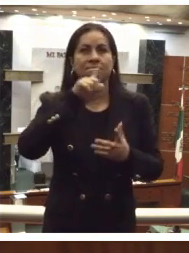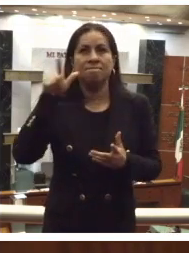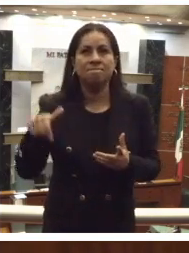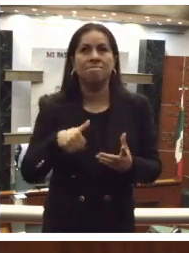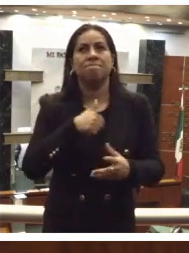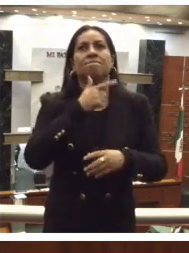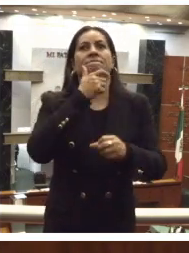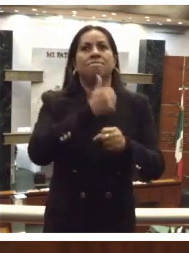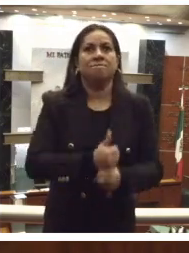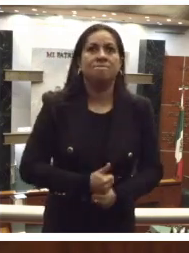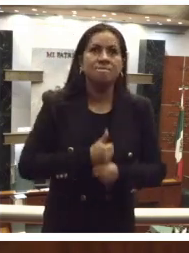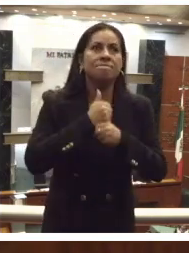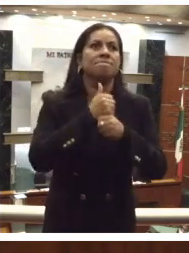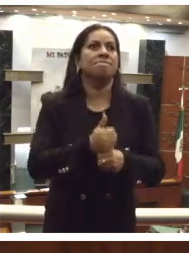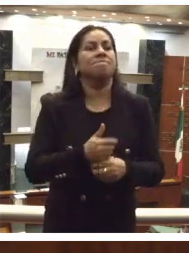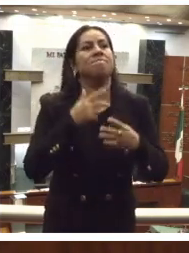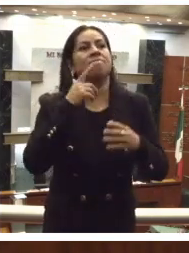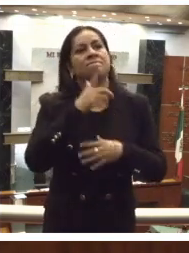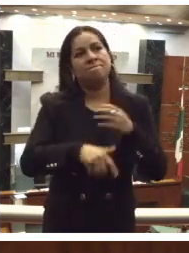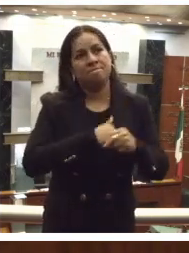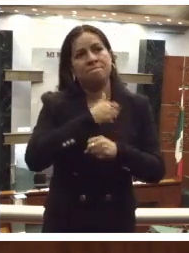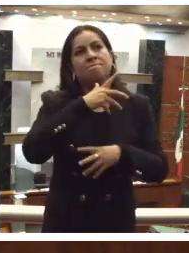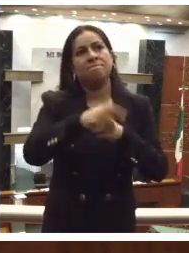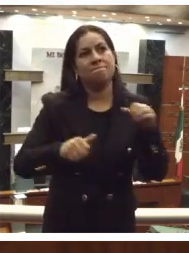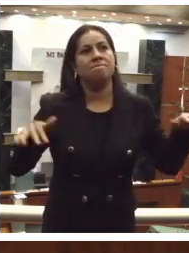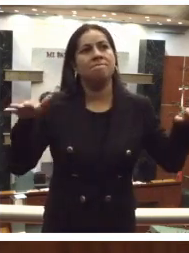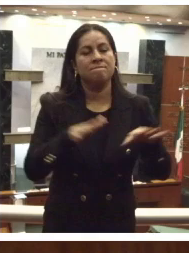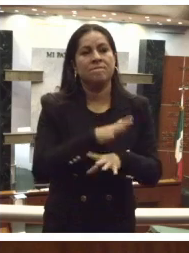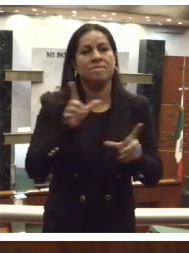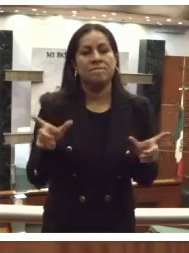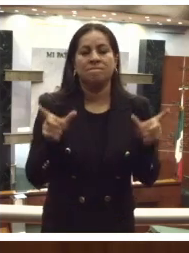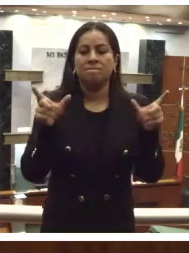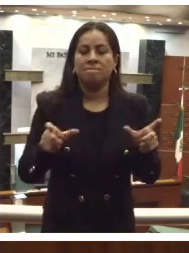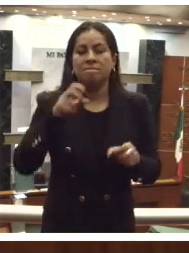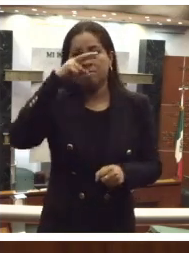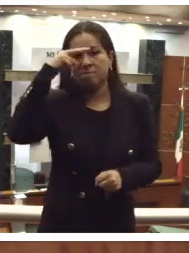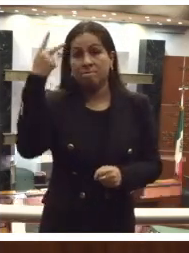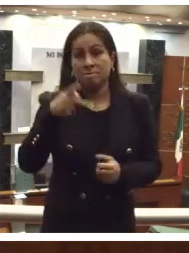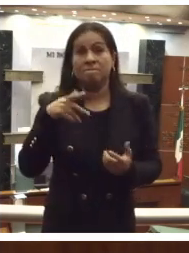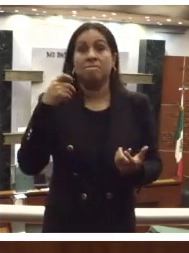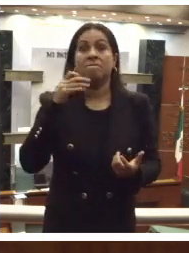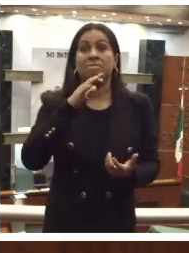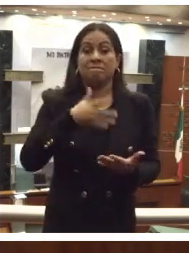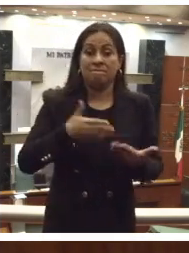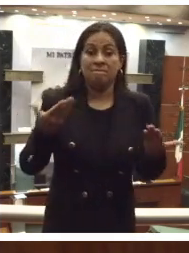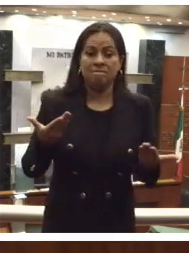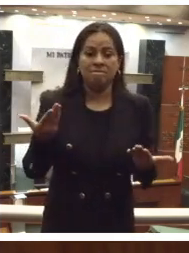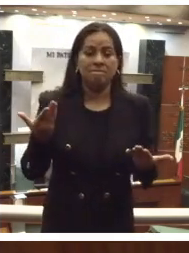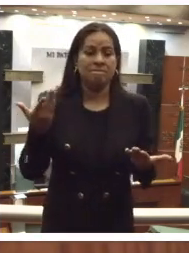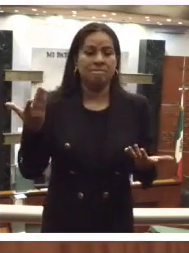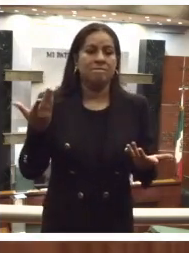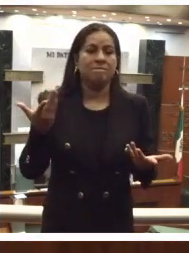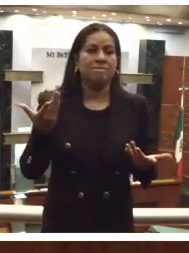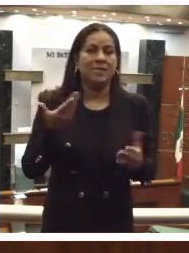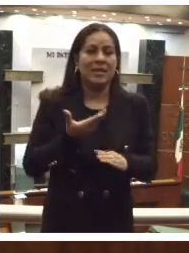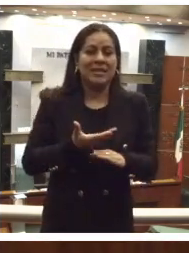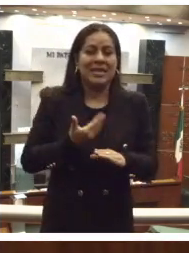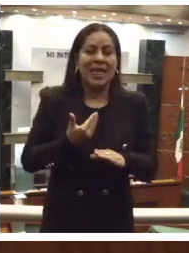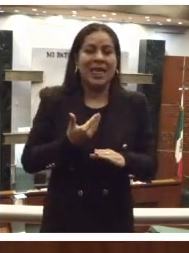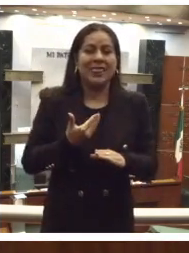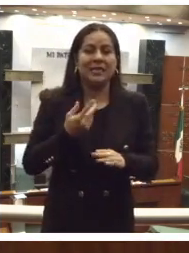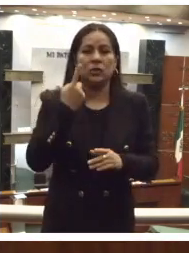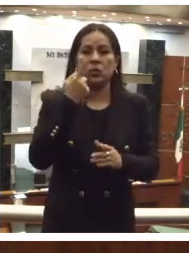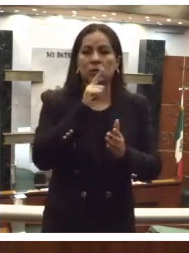años de haber decidido cambiar el modelo de seguridad en México, hoy estamos en la antesala de una